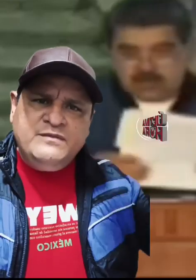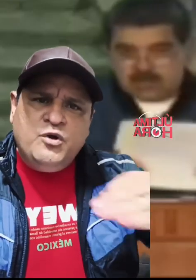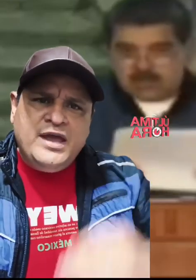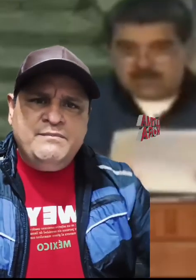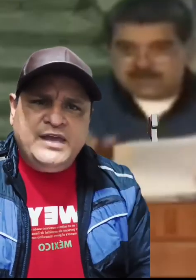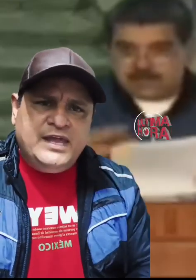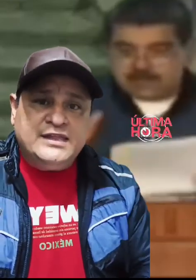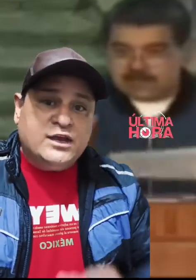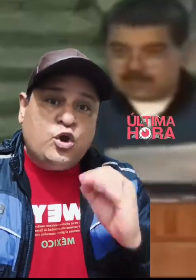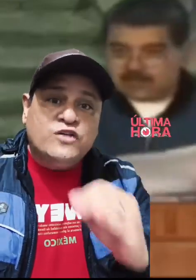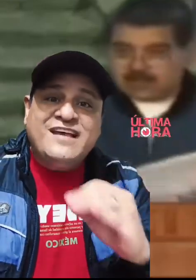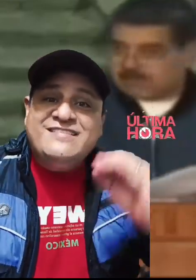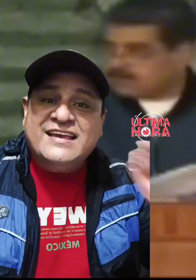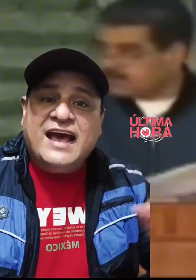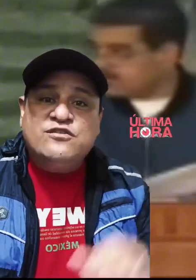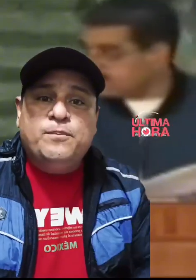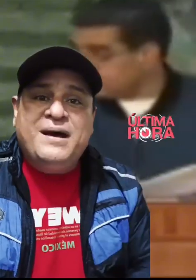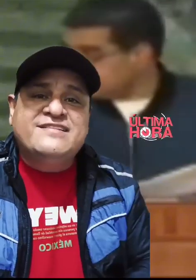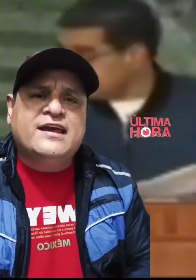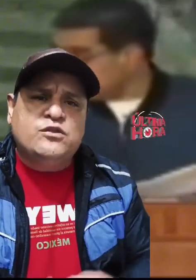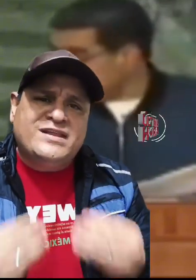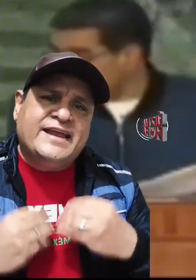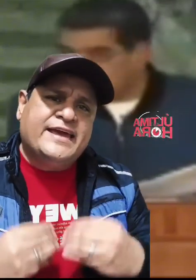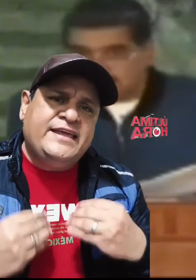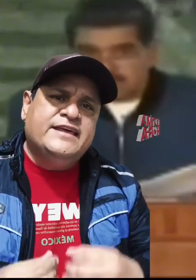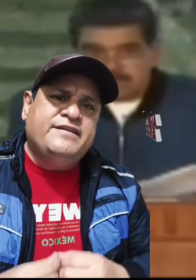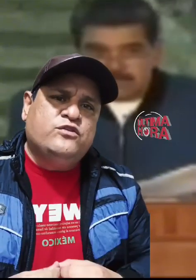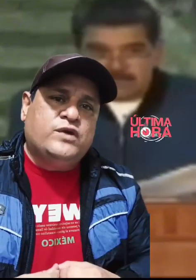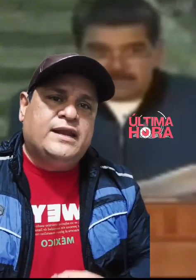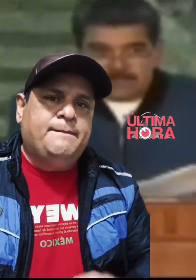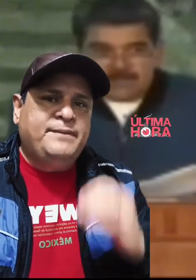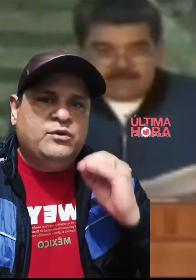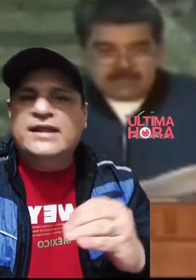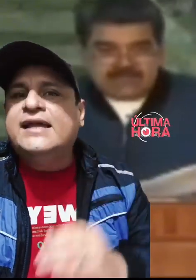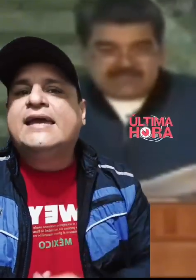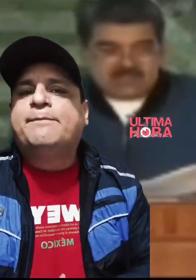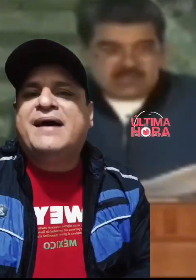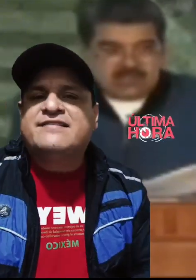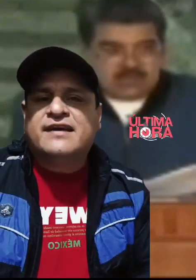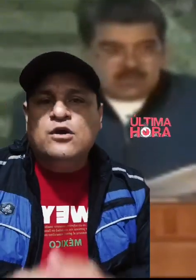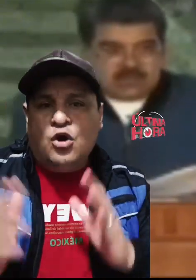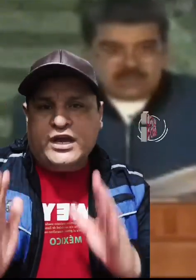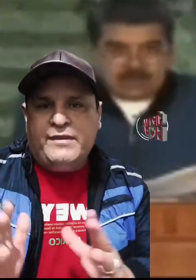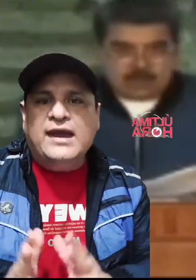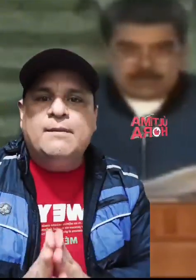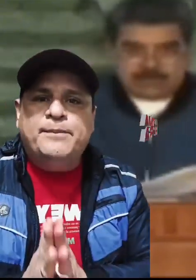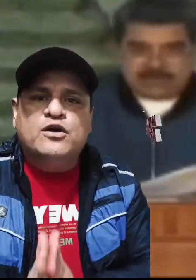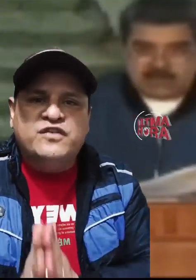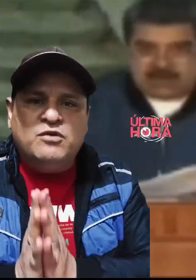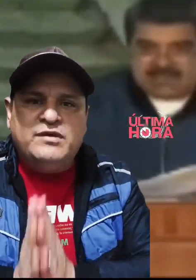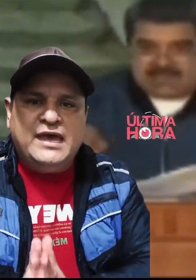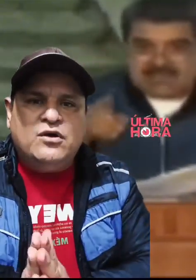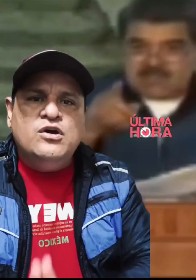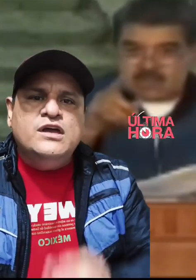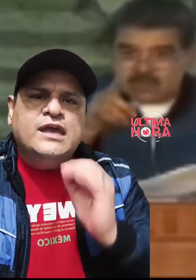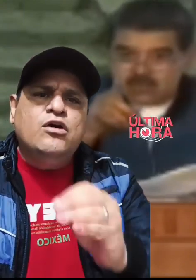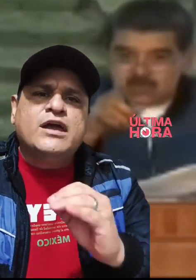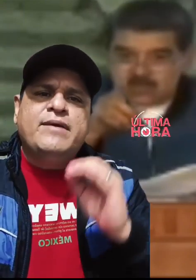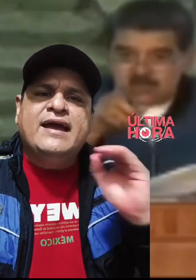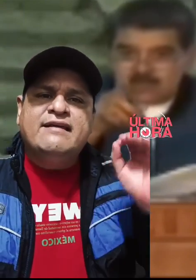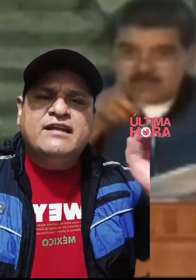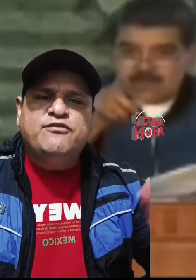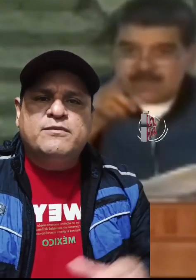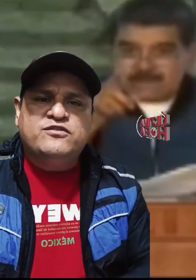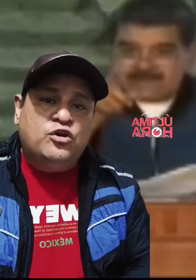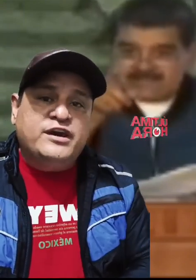Así mismo es, mi gente, cosas y casos pasan en nuestra querida Venezuela. Pero antes que pase o que vean el próximo video, quiero